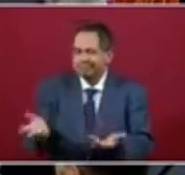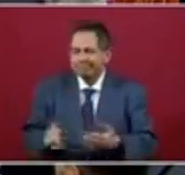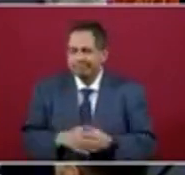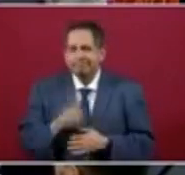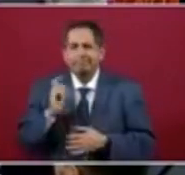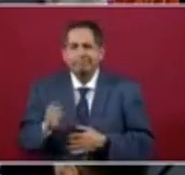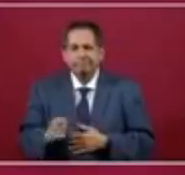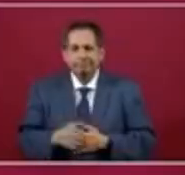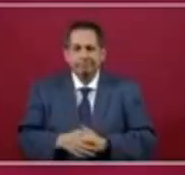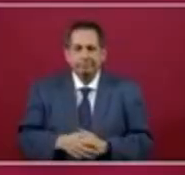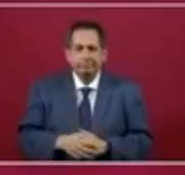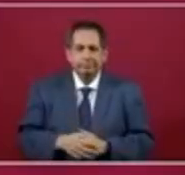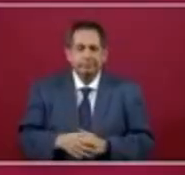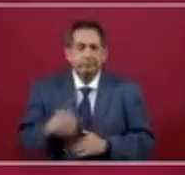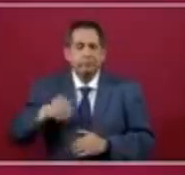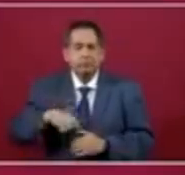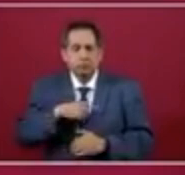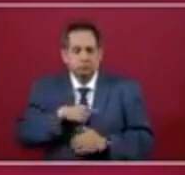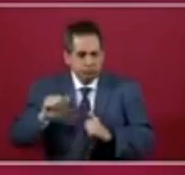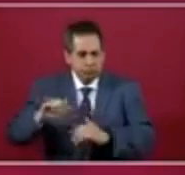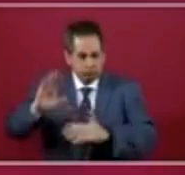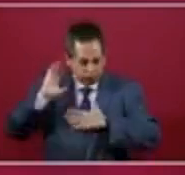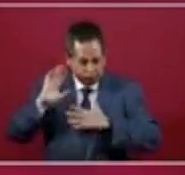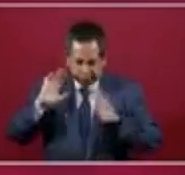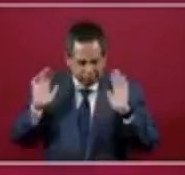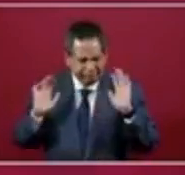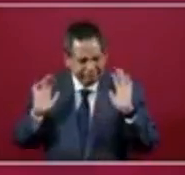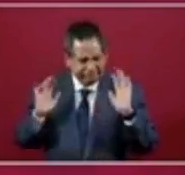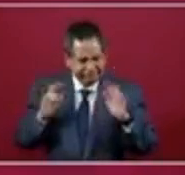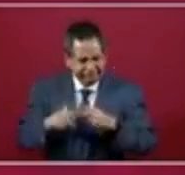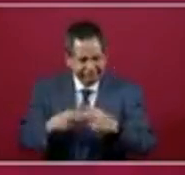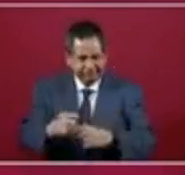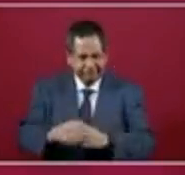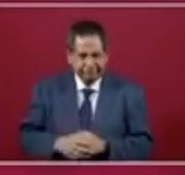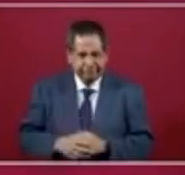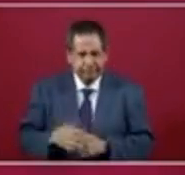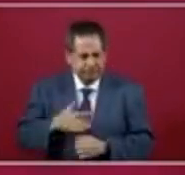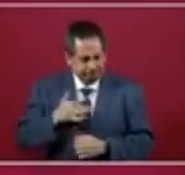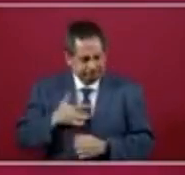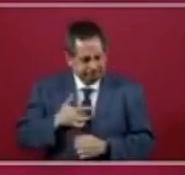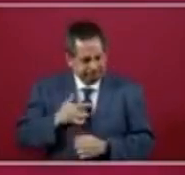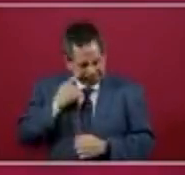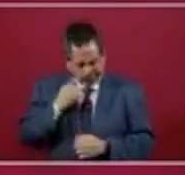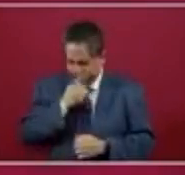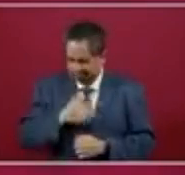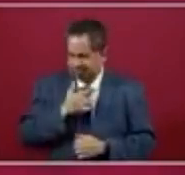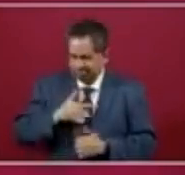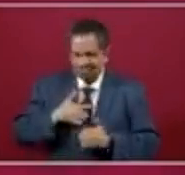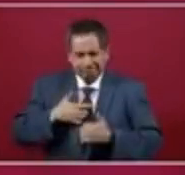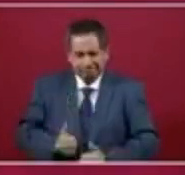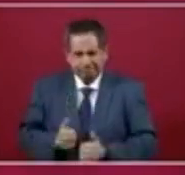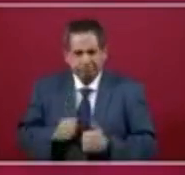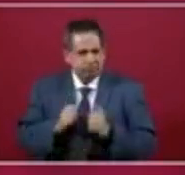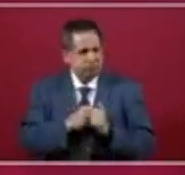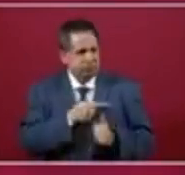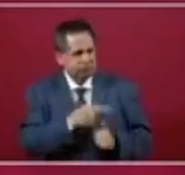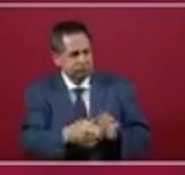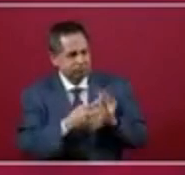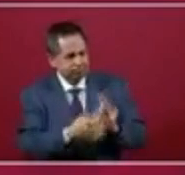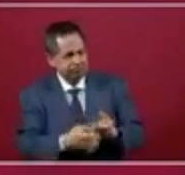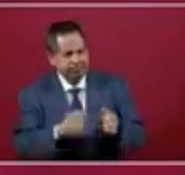que nosotros estamos comprometidos por convicción con los pobres, con